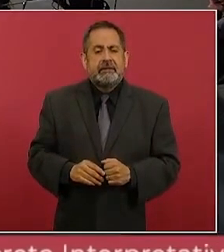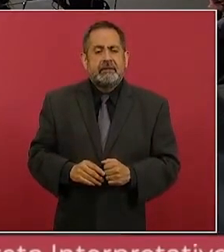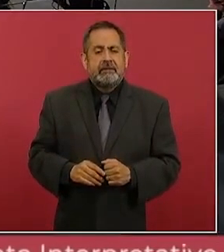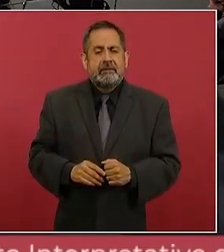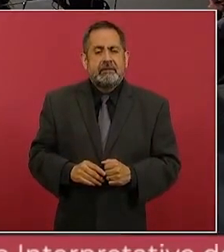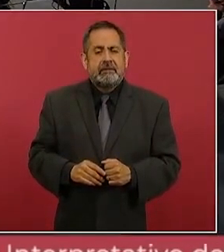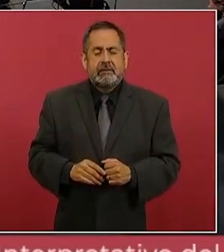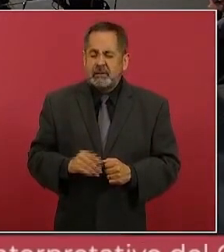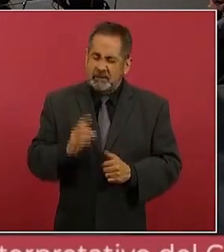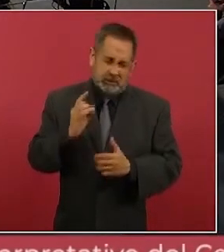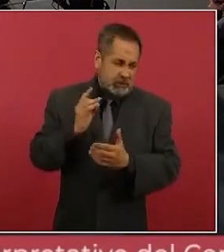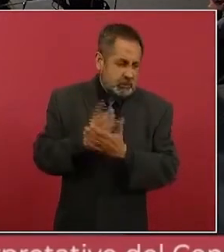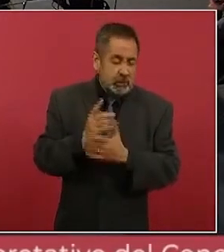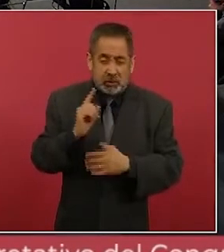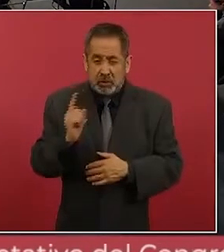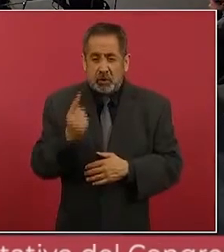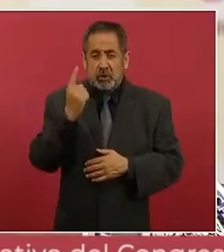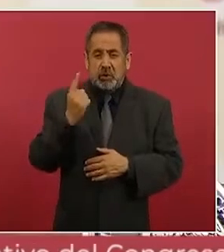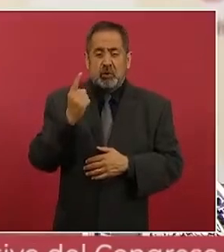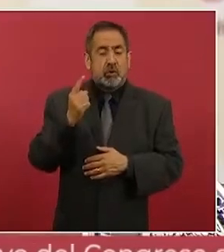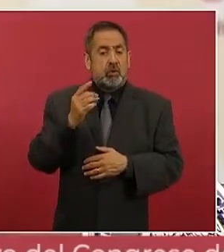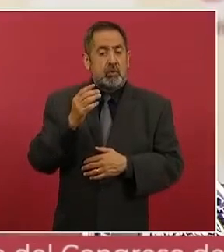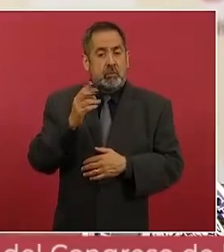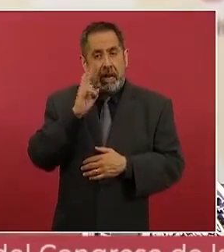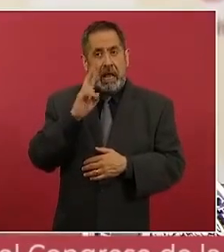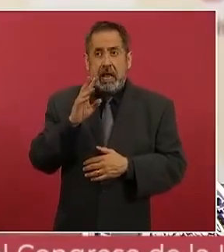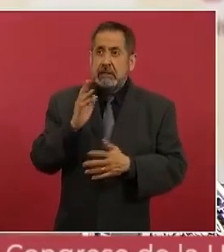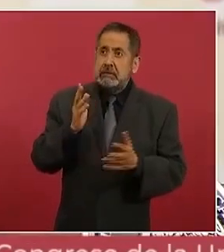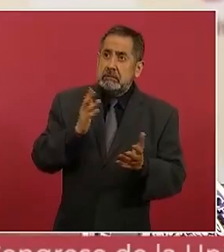la única posibilidad que tenía el país